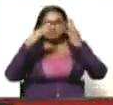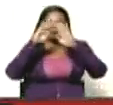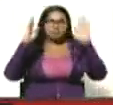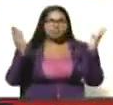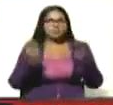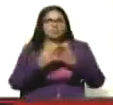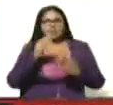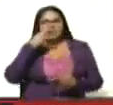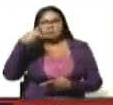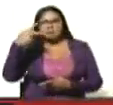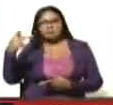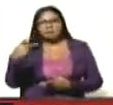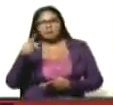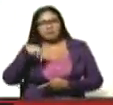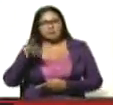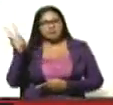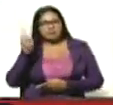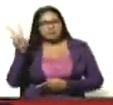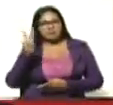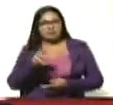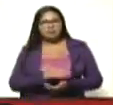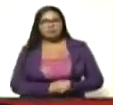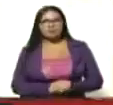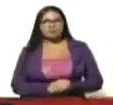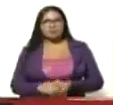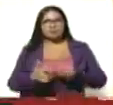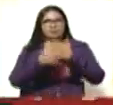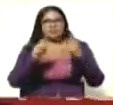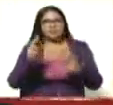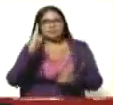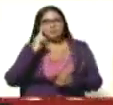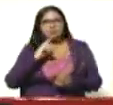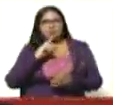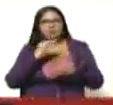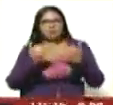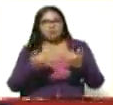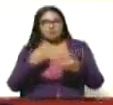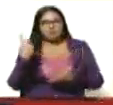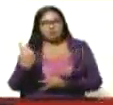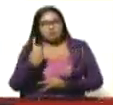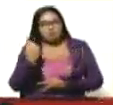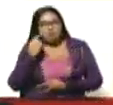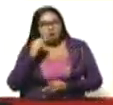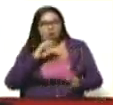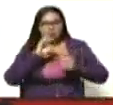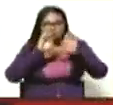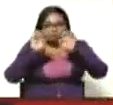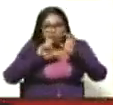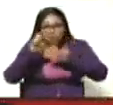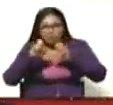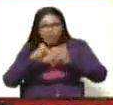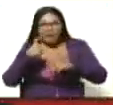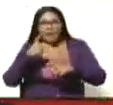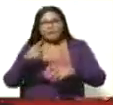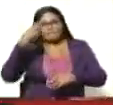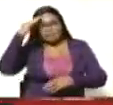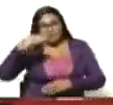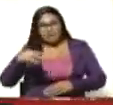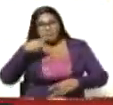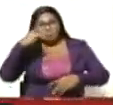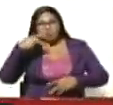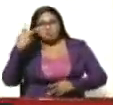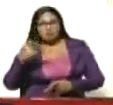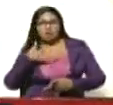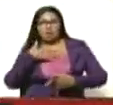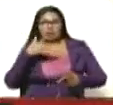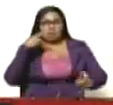de Poesía de Venezuela. El libertador Simón Bolívar, pues no solamente fue un estratega militar y político que llegó a